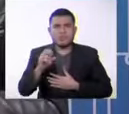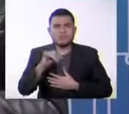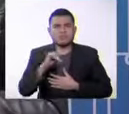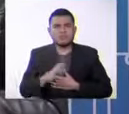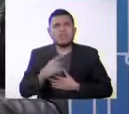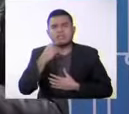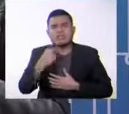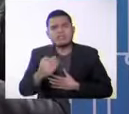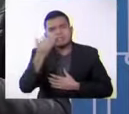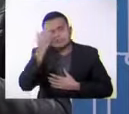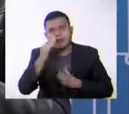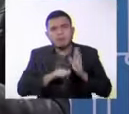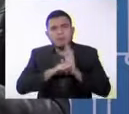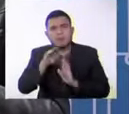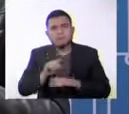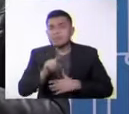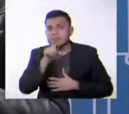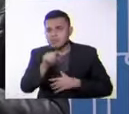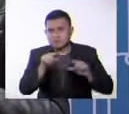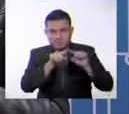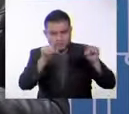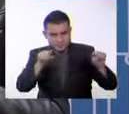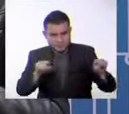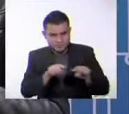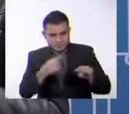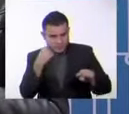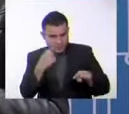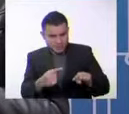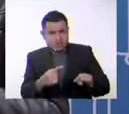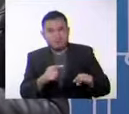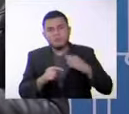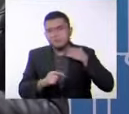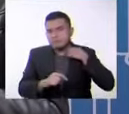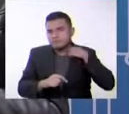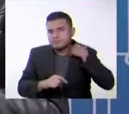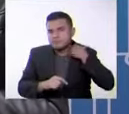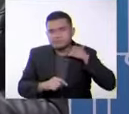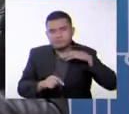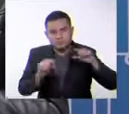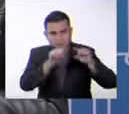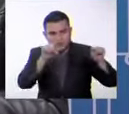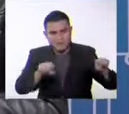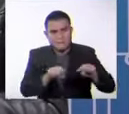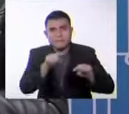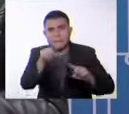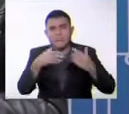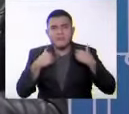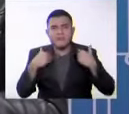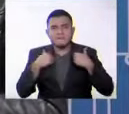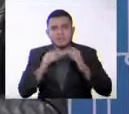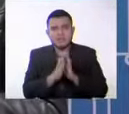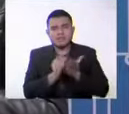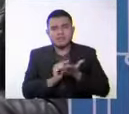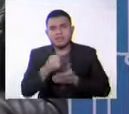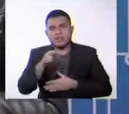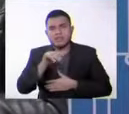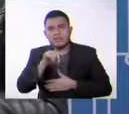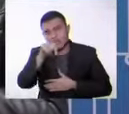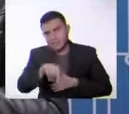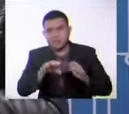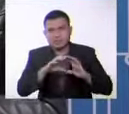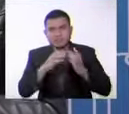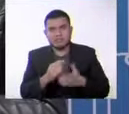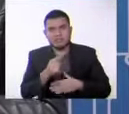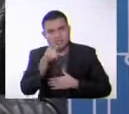sabe más? En sus pantallas va a aparecer un ítem que también ustedes lo tienen en la guía de esta clase y le vamos a